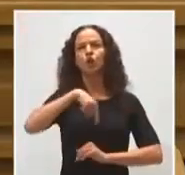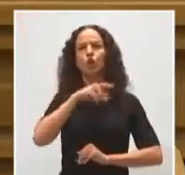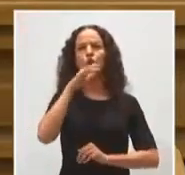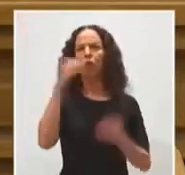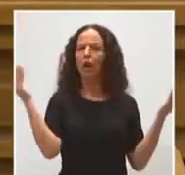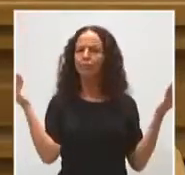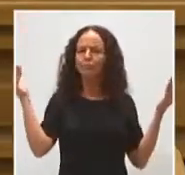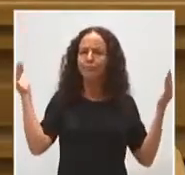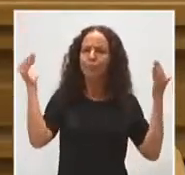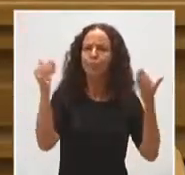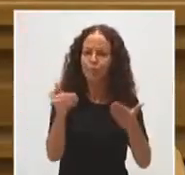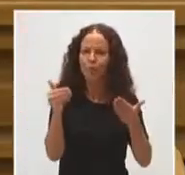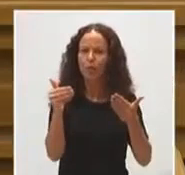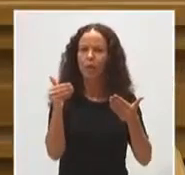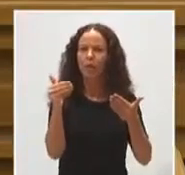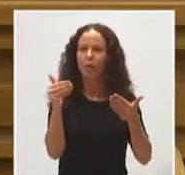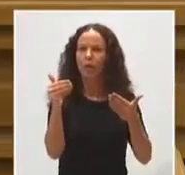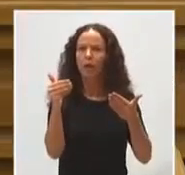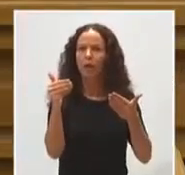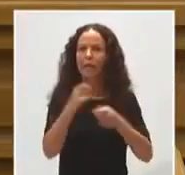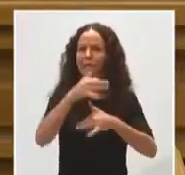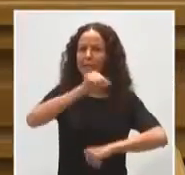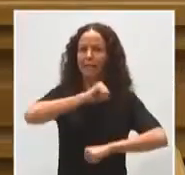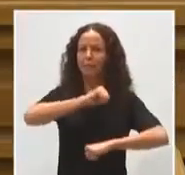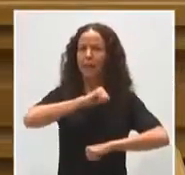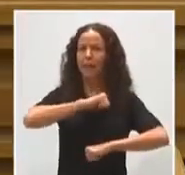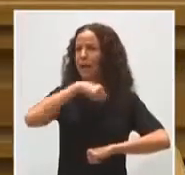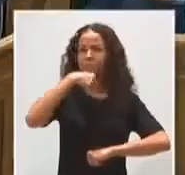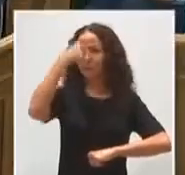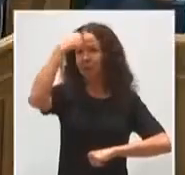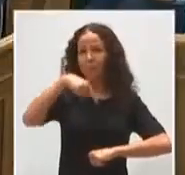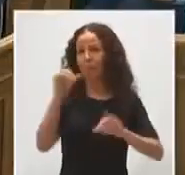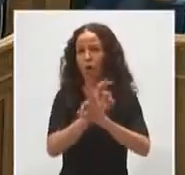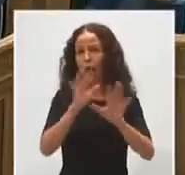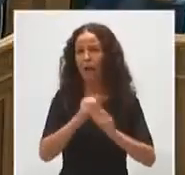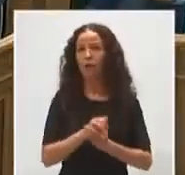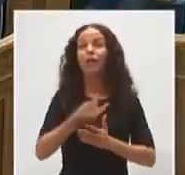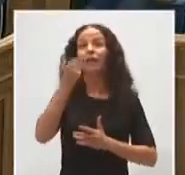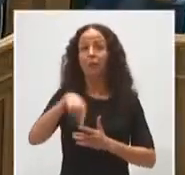el hacer hincapié en los próximos meses y en las obras de los hospitales